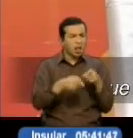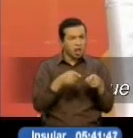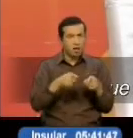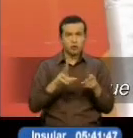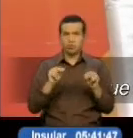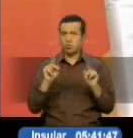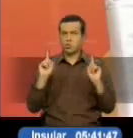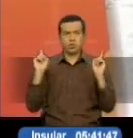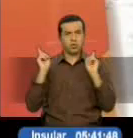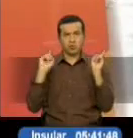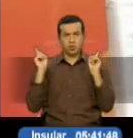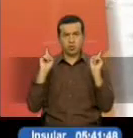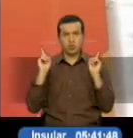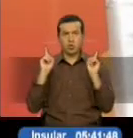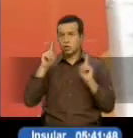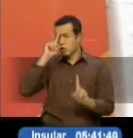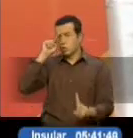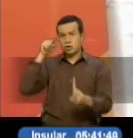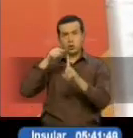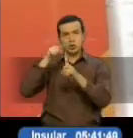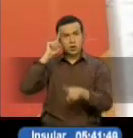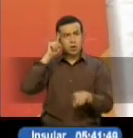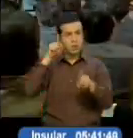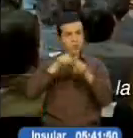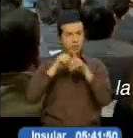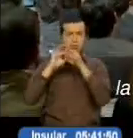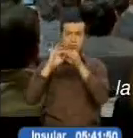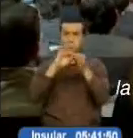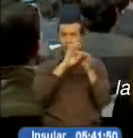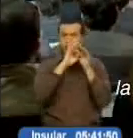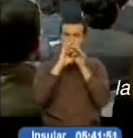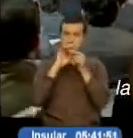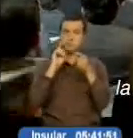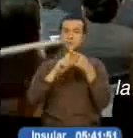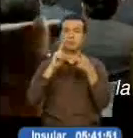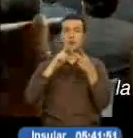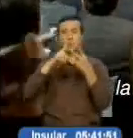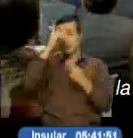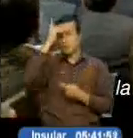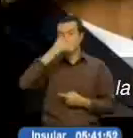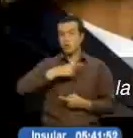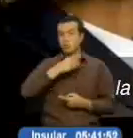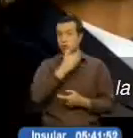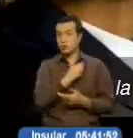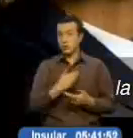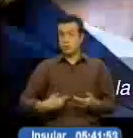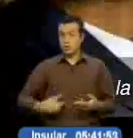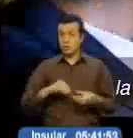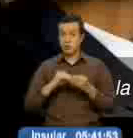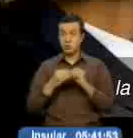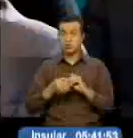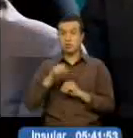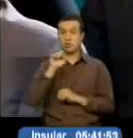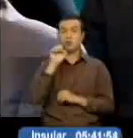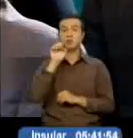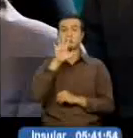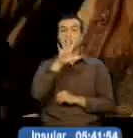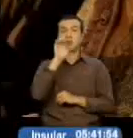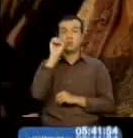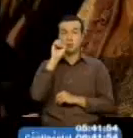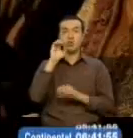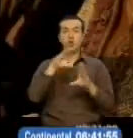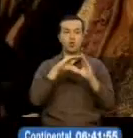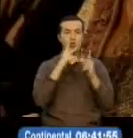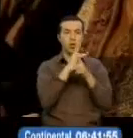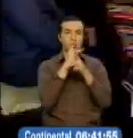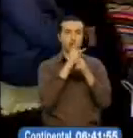amenazas. El fin es llegar a acuerdos y consensos. También se suscribió el decreto 50 con el cual se crea el Consejo Consultivo Tributario